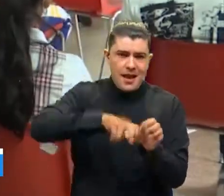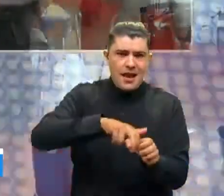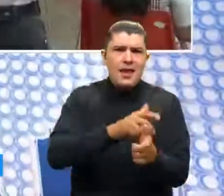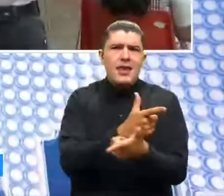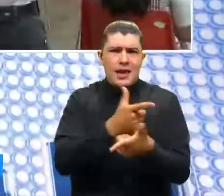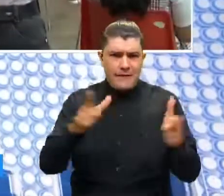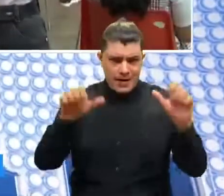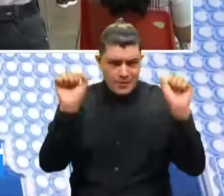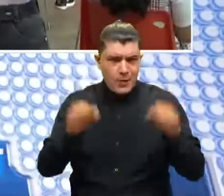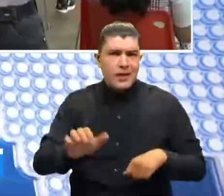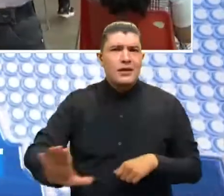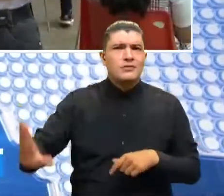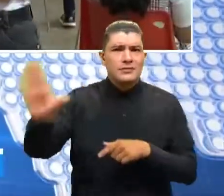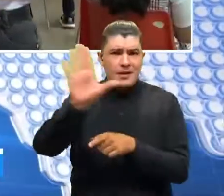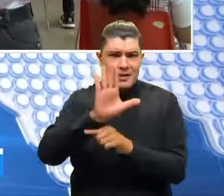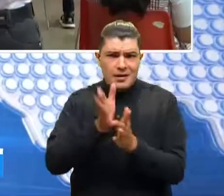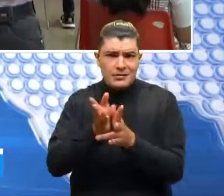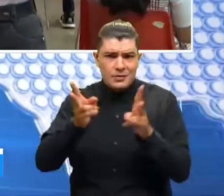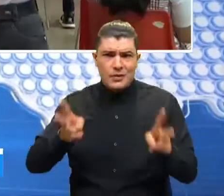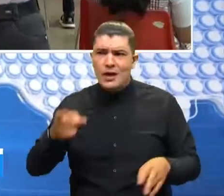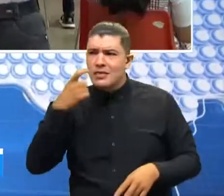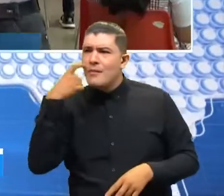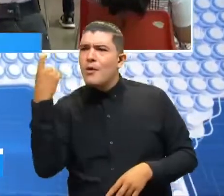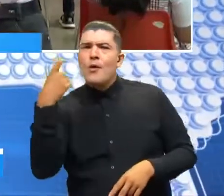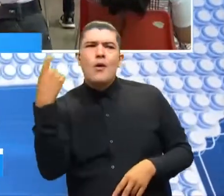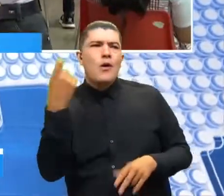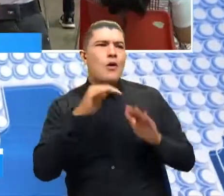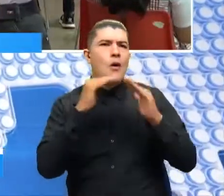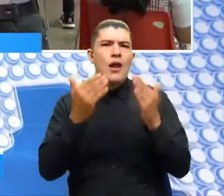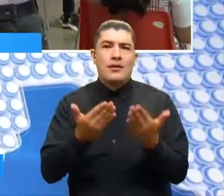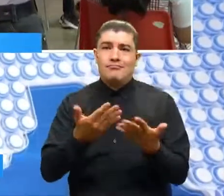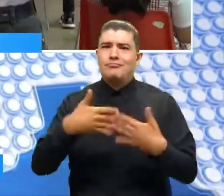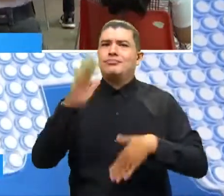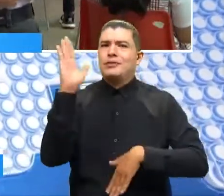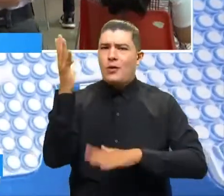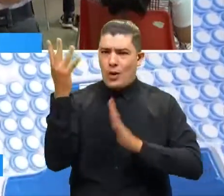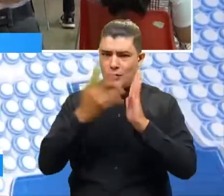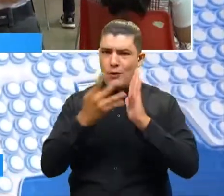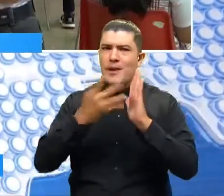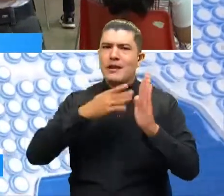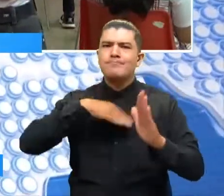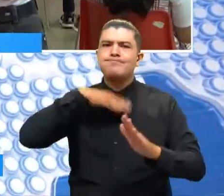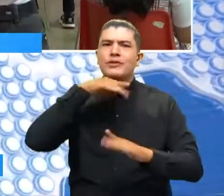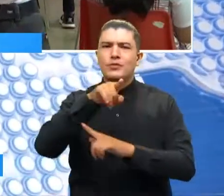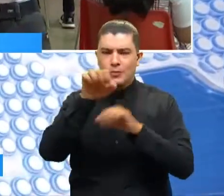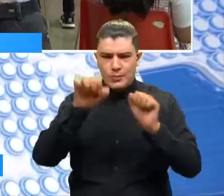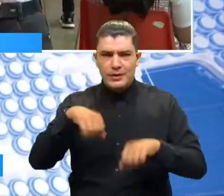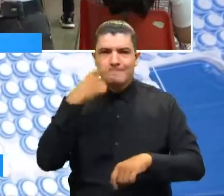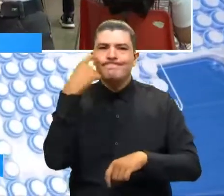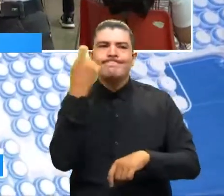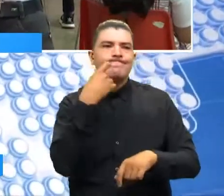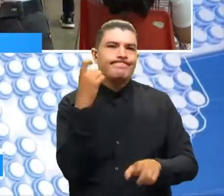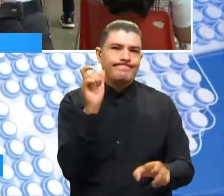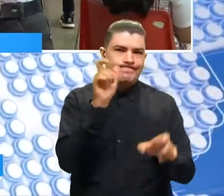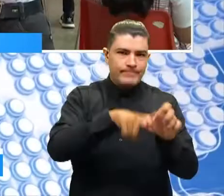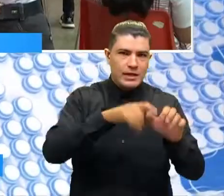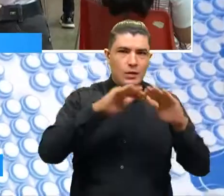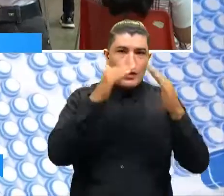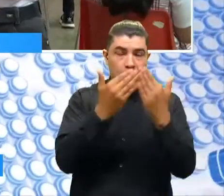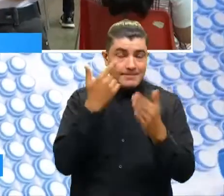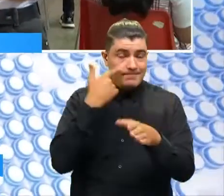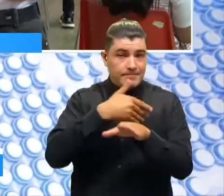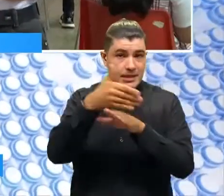en los colegios y escuelas oficiales de bucaramanga pues esta es toda la información por el momento karina chacón días para orientar noticias